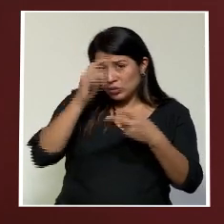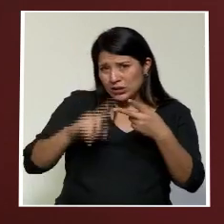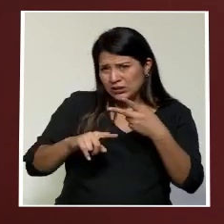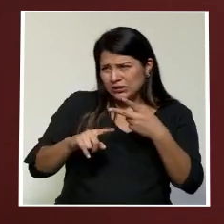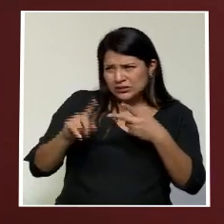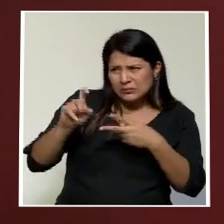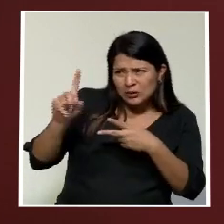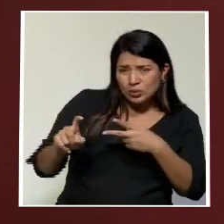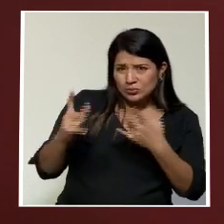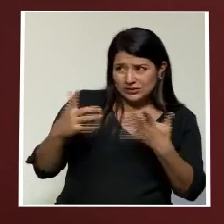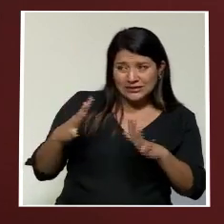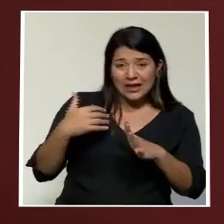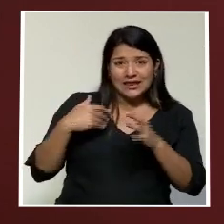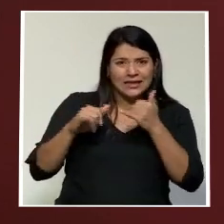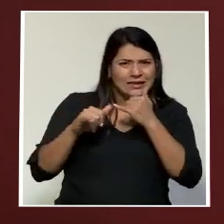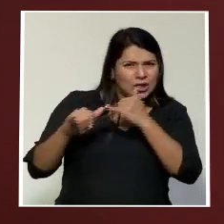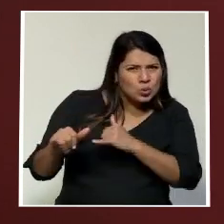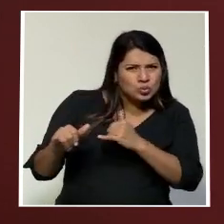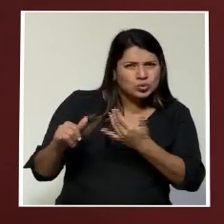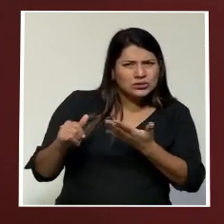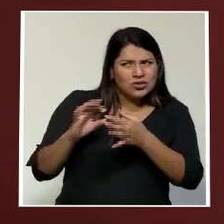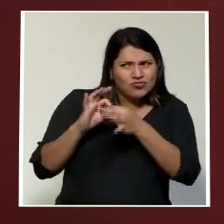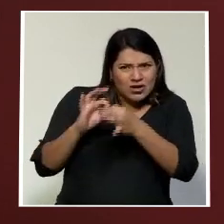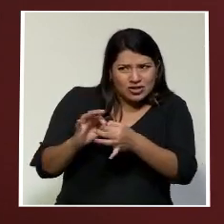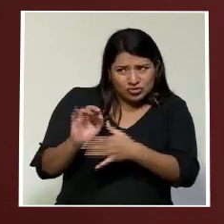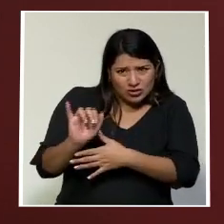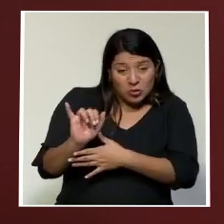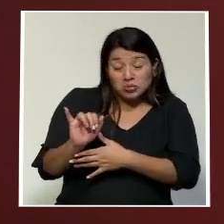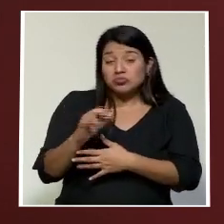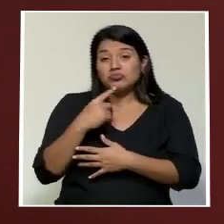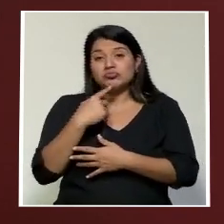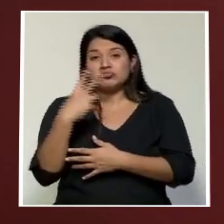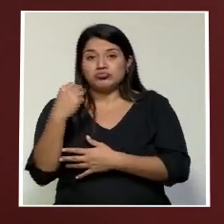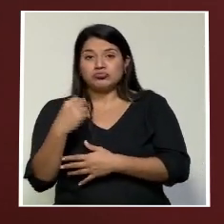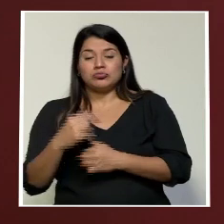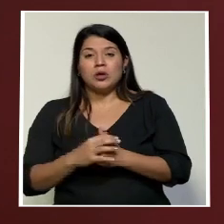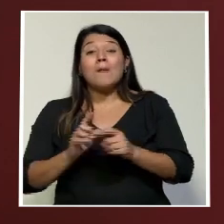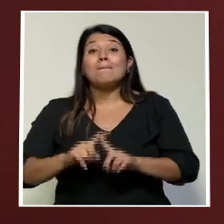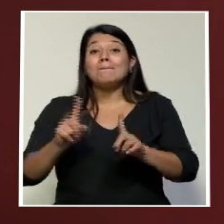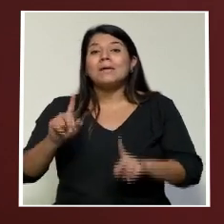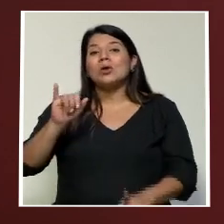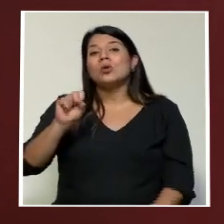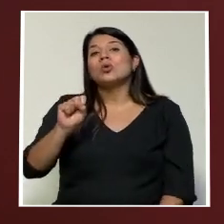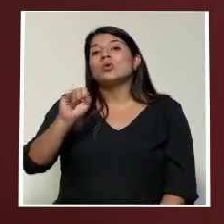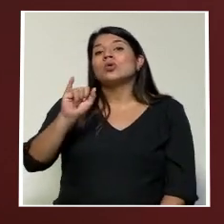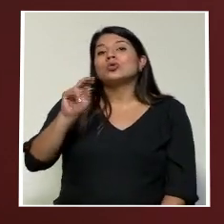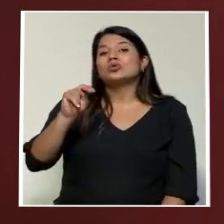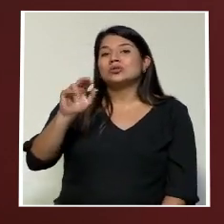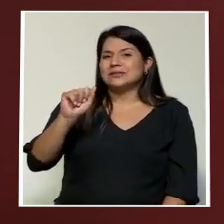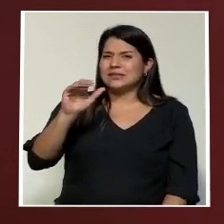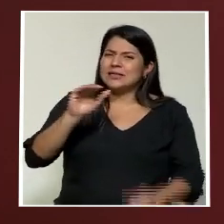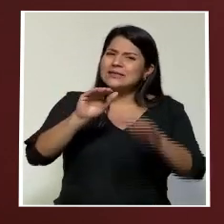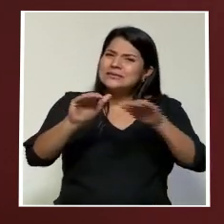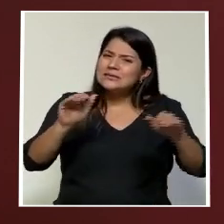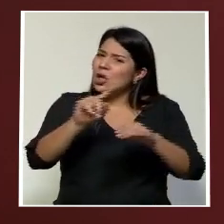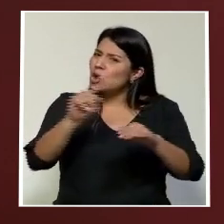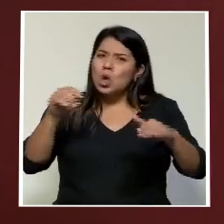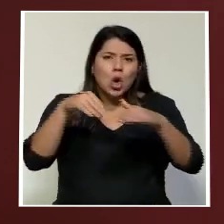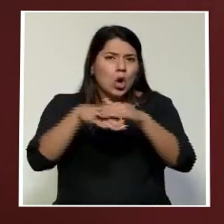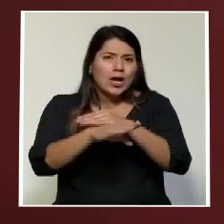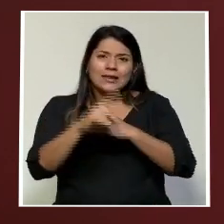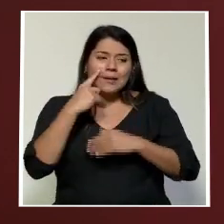planteada, si se estaba investigando a alguien por este tipo de casos, nos dijeron que no, pero el SINAC hace el llamado para que no ingresen por estas zonas